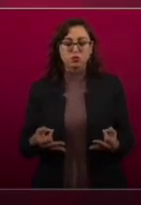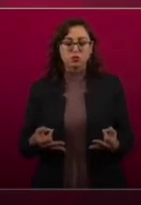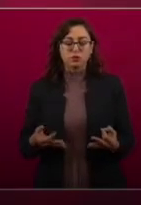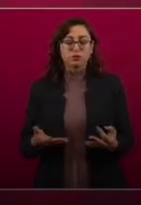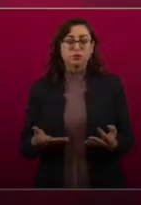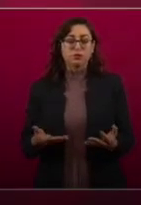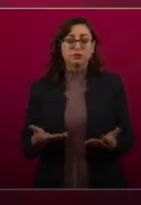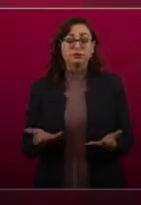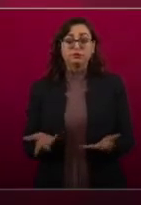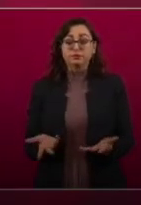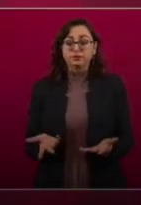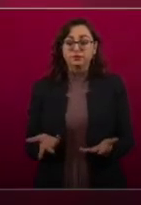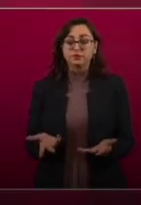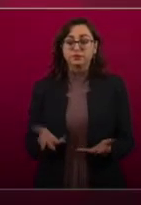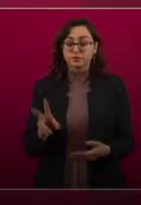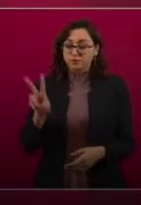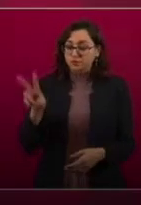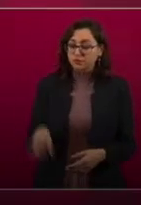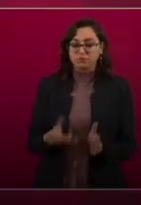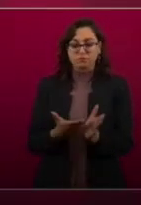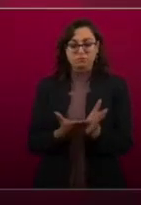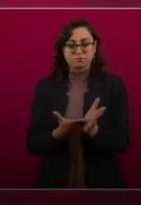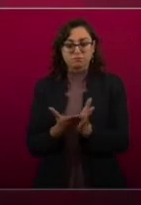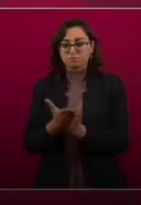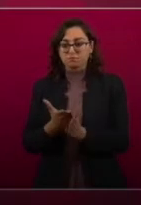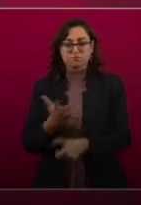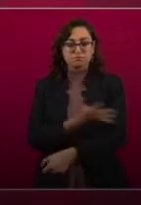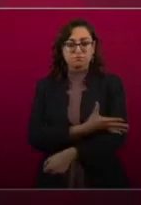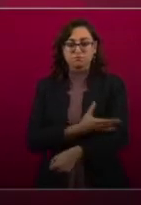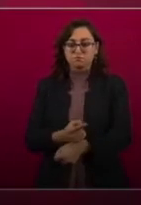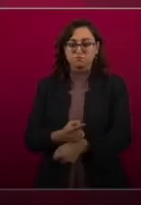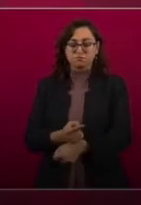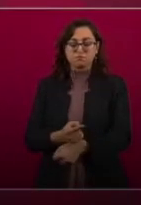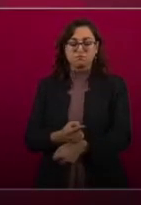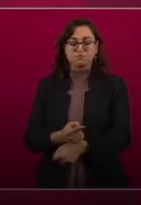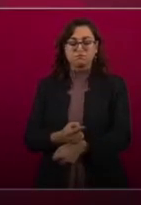con integridad, honesta,